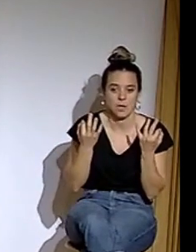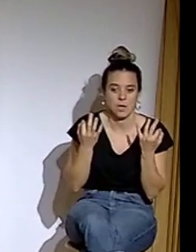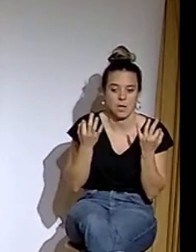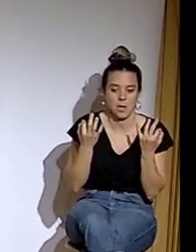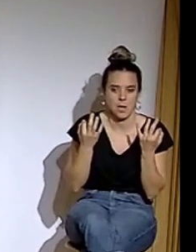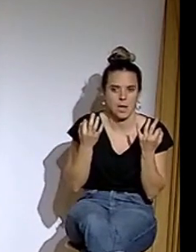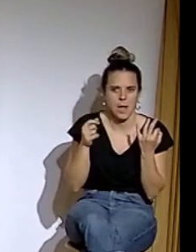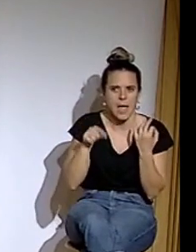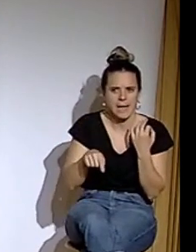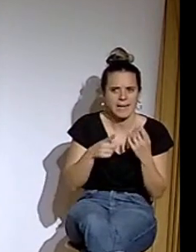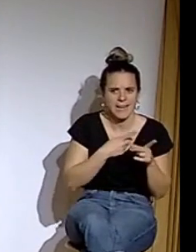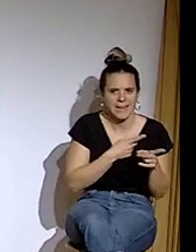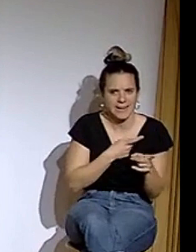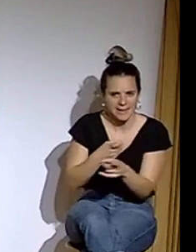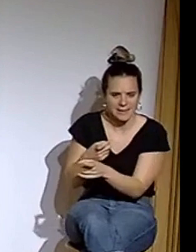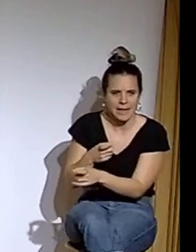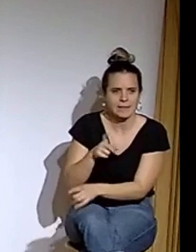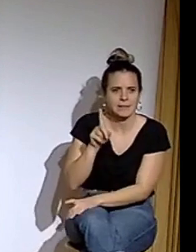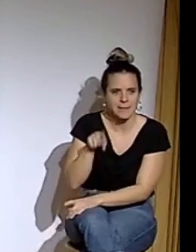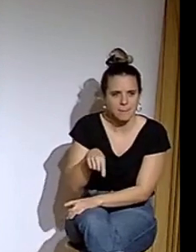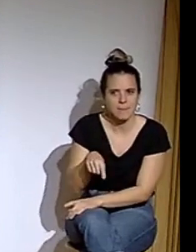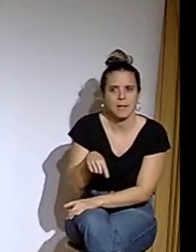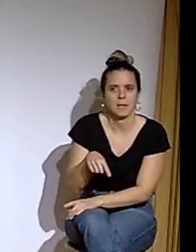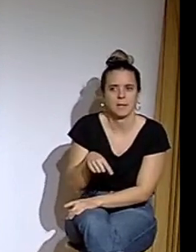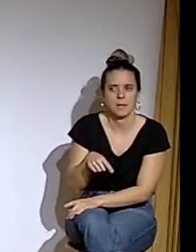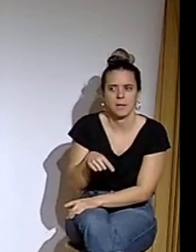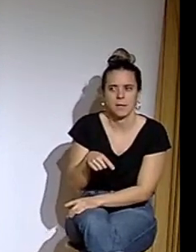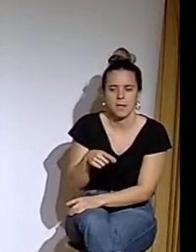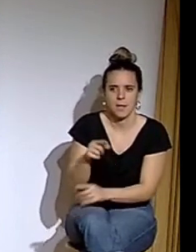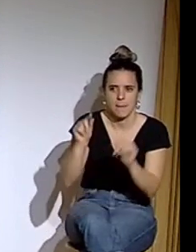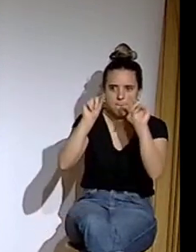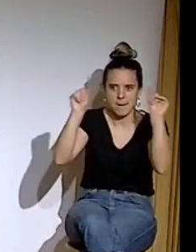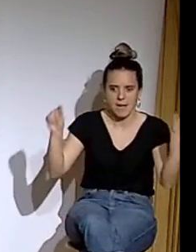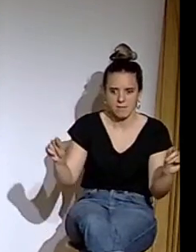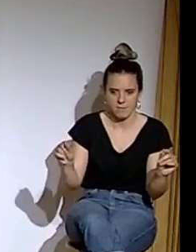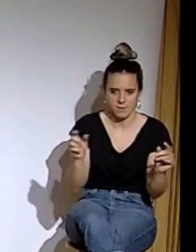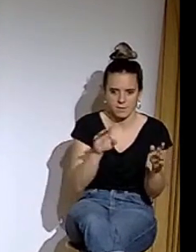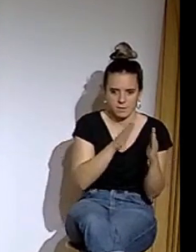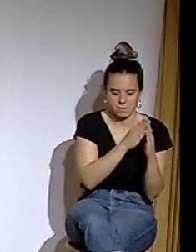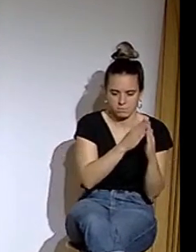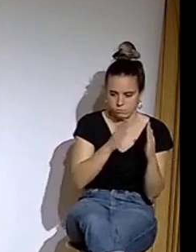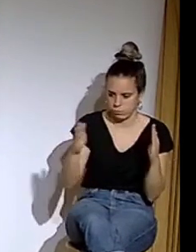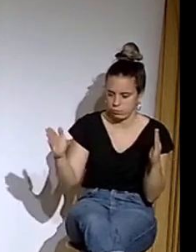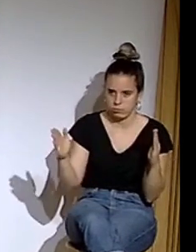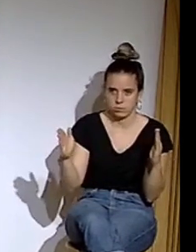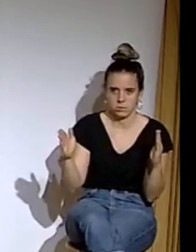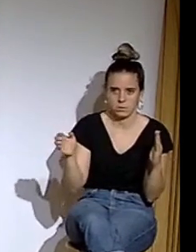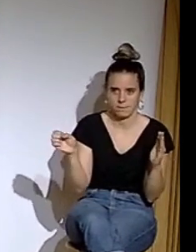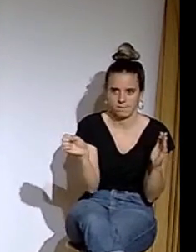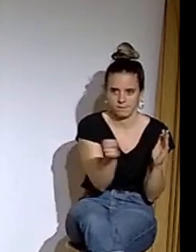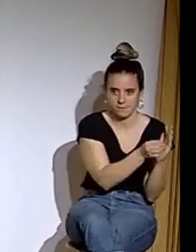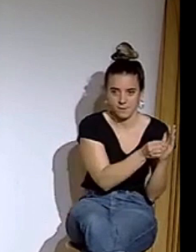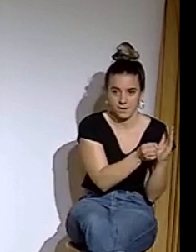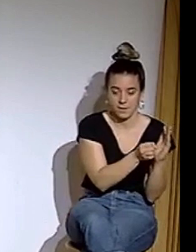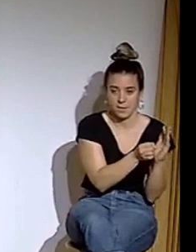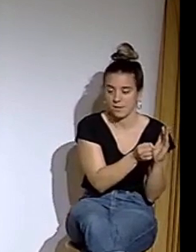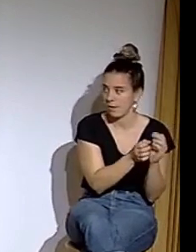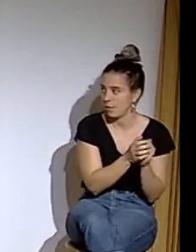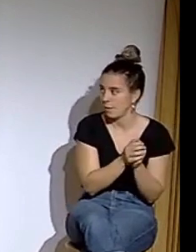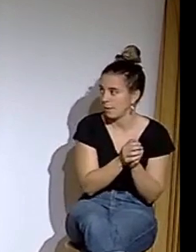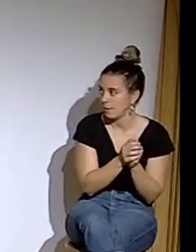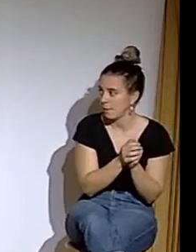ha habido también una guerra y que ha habido como un gran paréntesis y que en la victoria